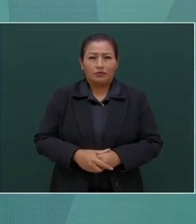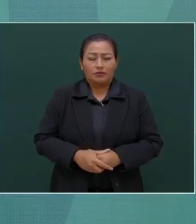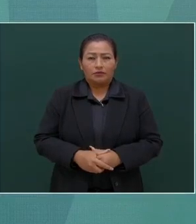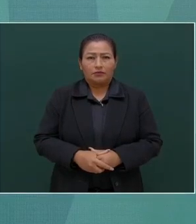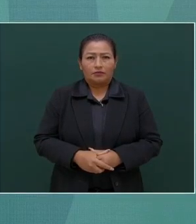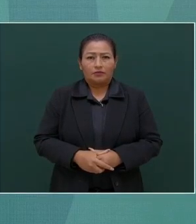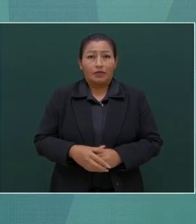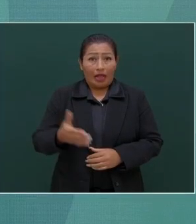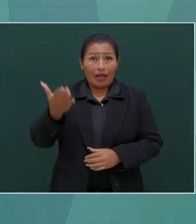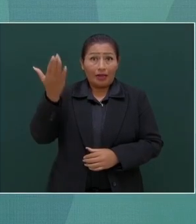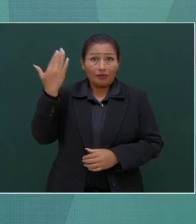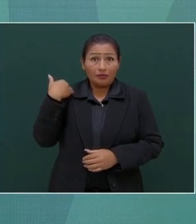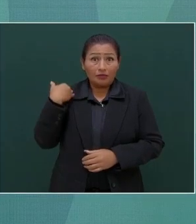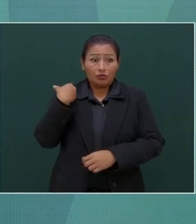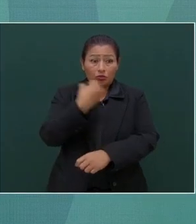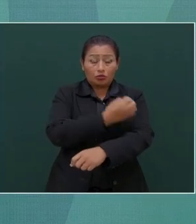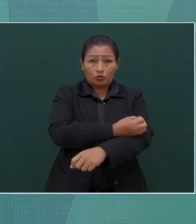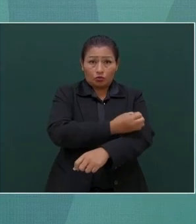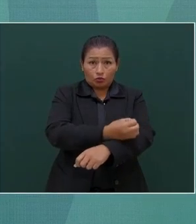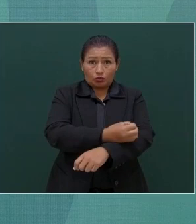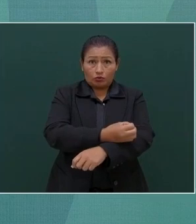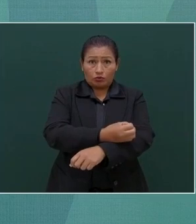antes Cajeme no tenía,